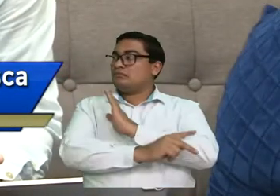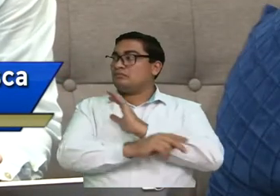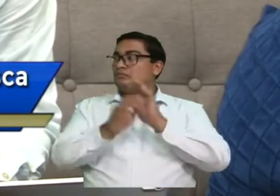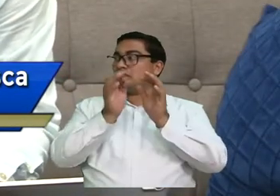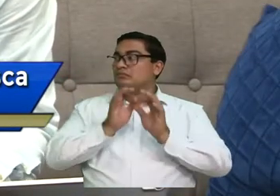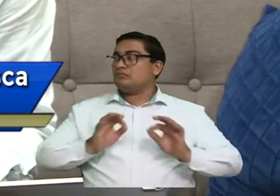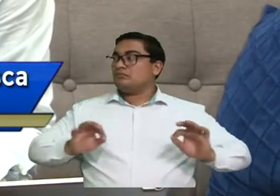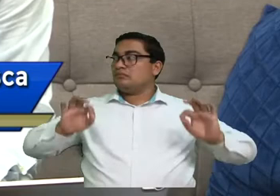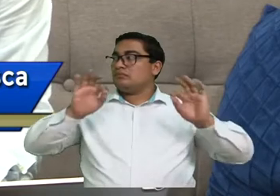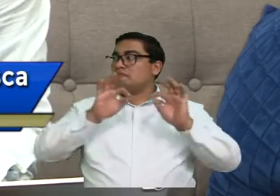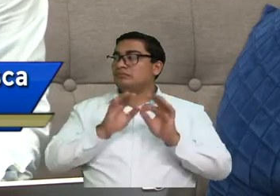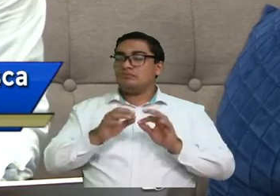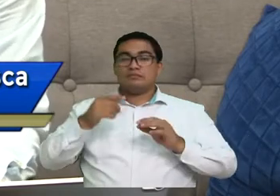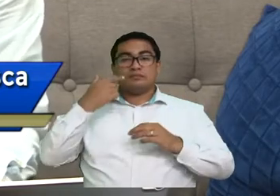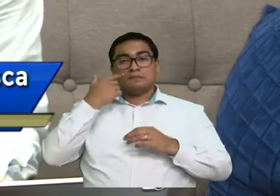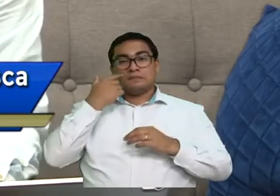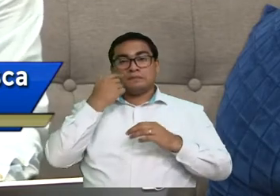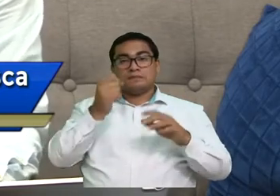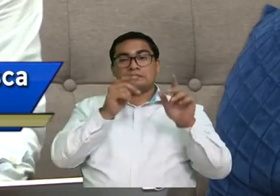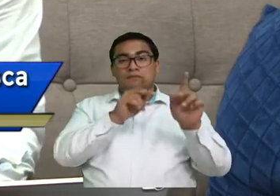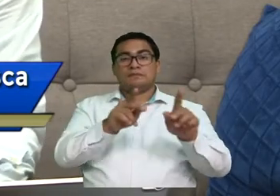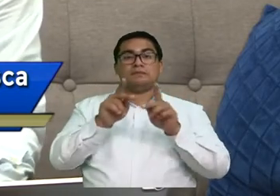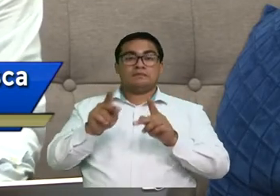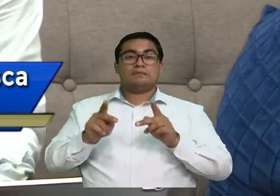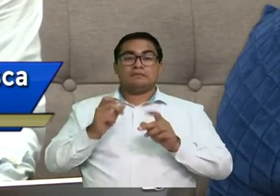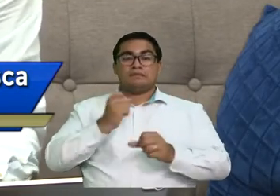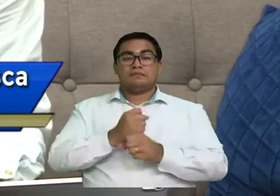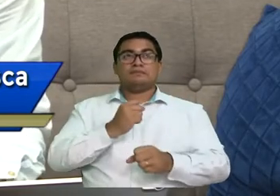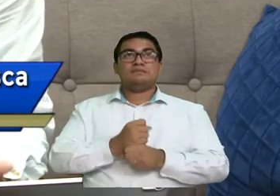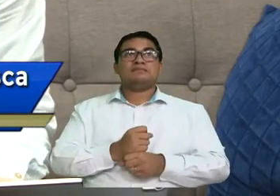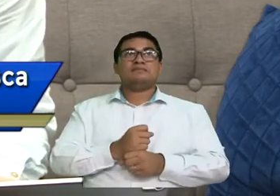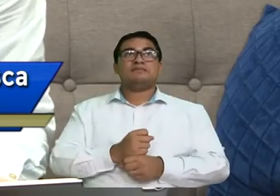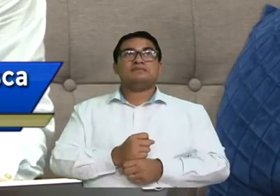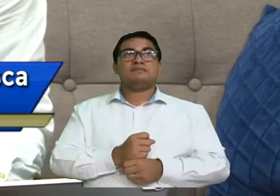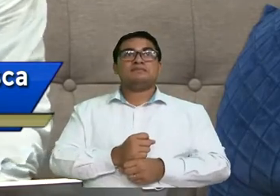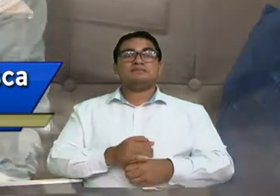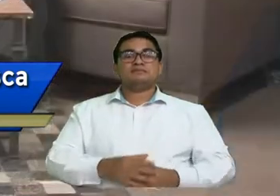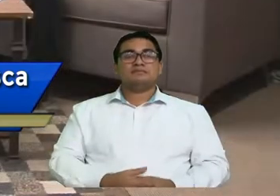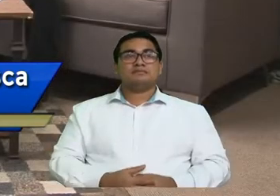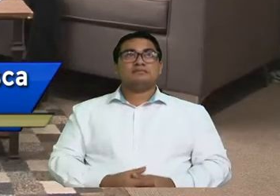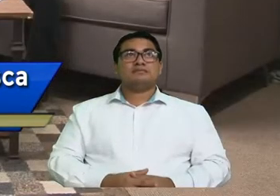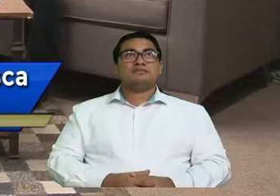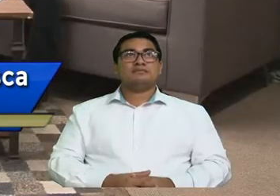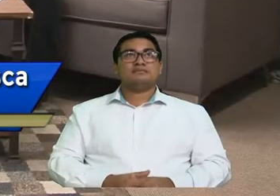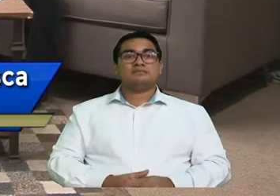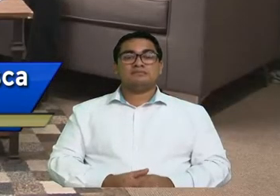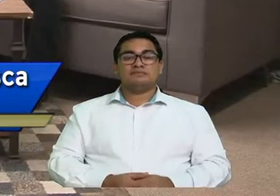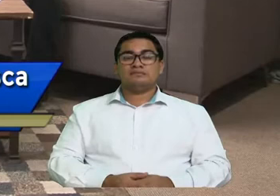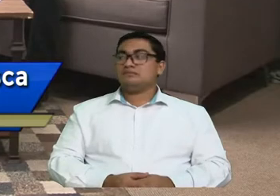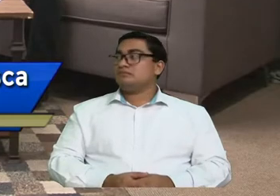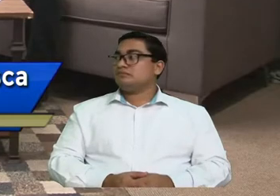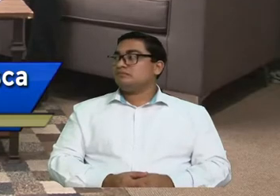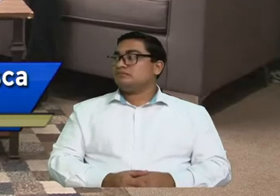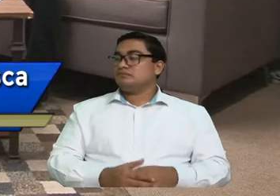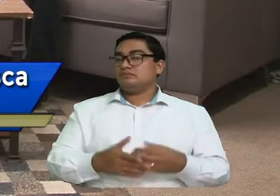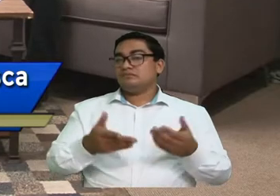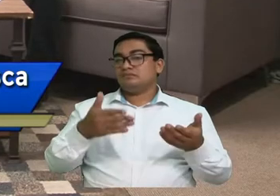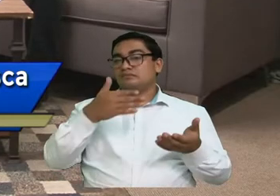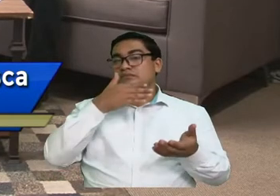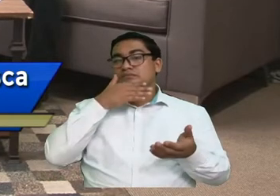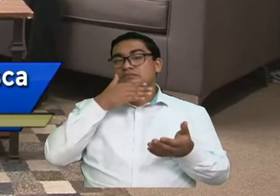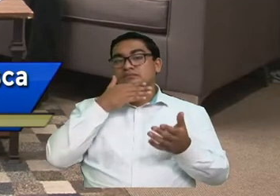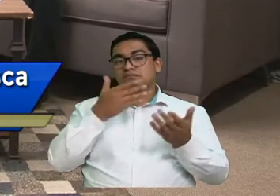reconocerle al productor y al exportador mismo, ¿ya?, el riesgo que están